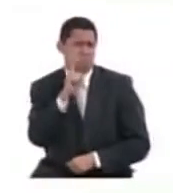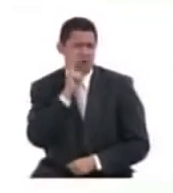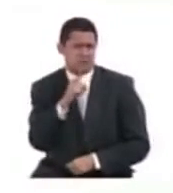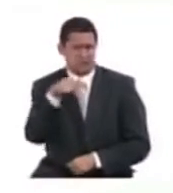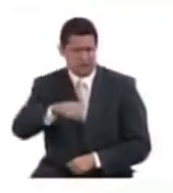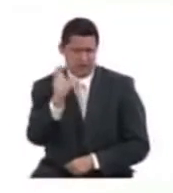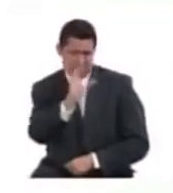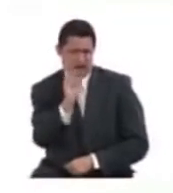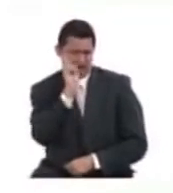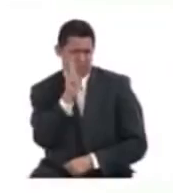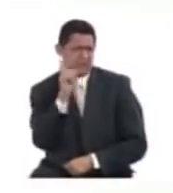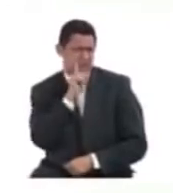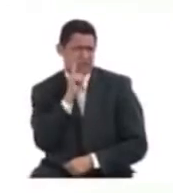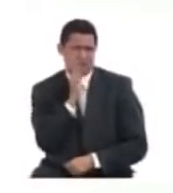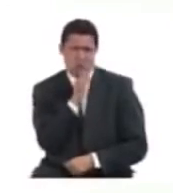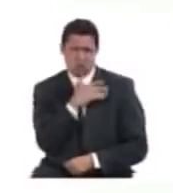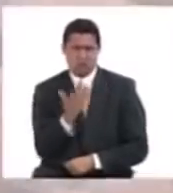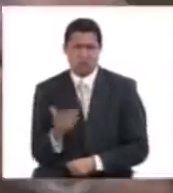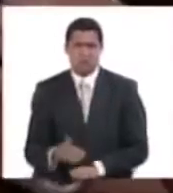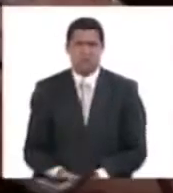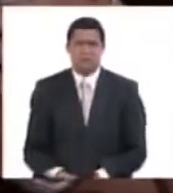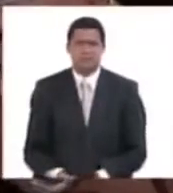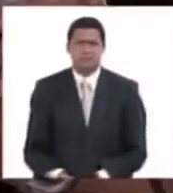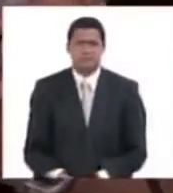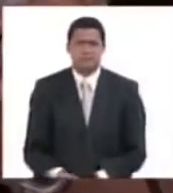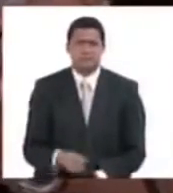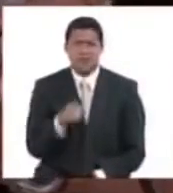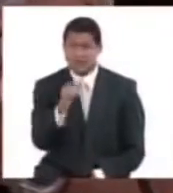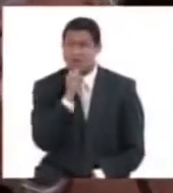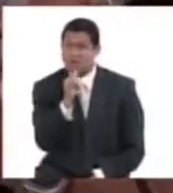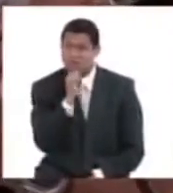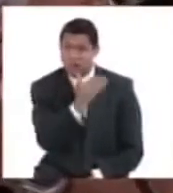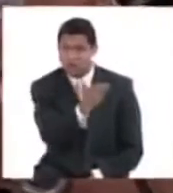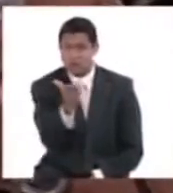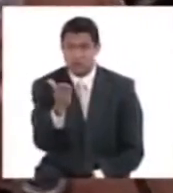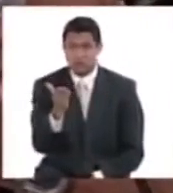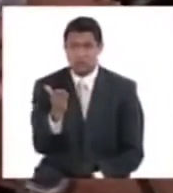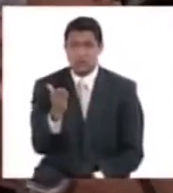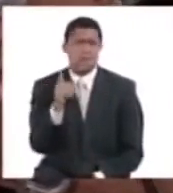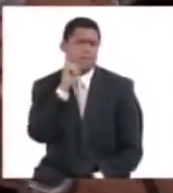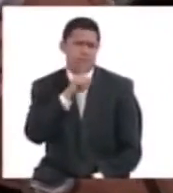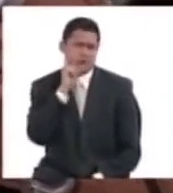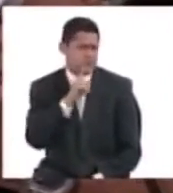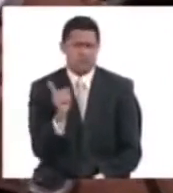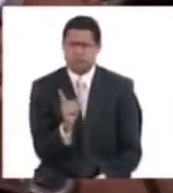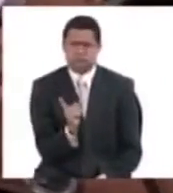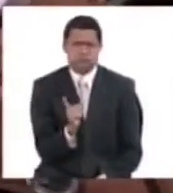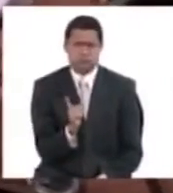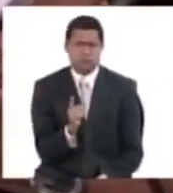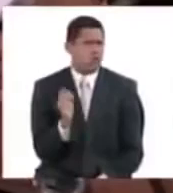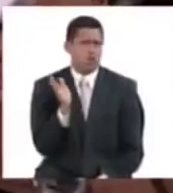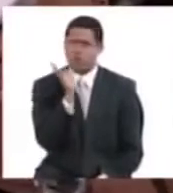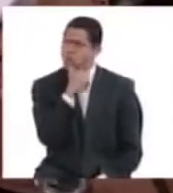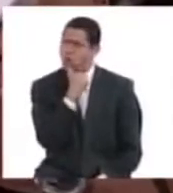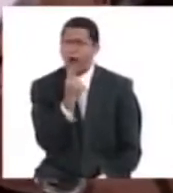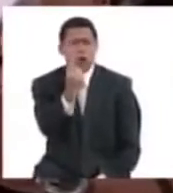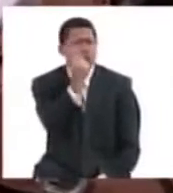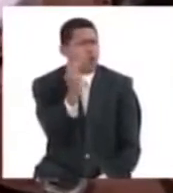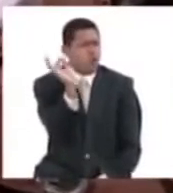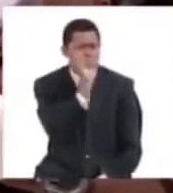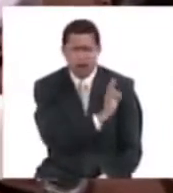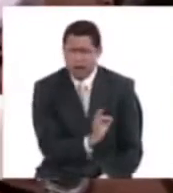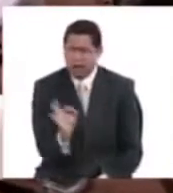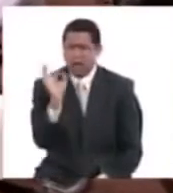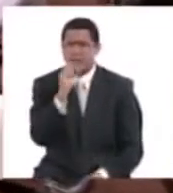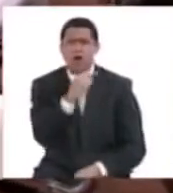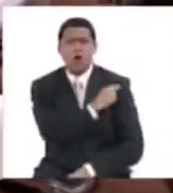Gran Caracas. Vamos a ver este material. Esa información del Hospital Militar es mentirosa. O sea, no hay ningún paciente en el